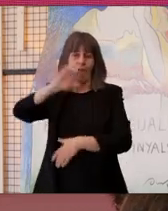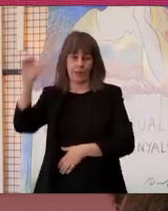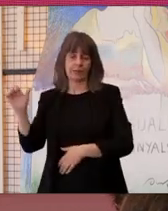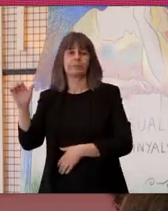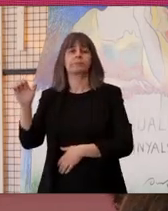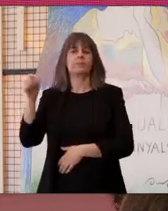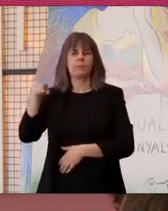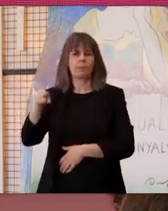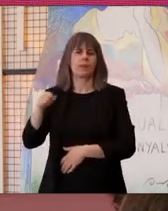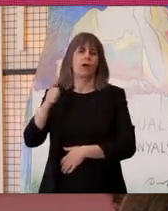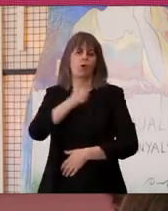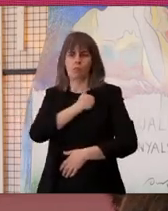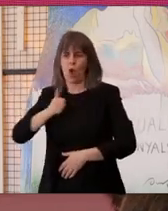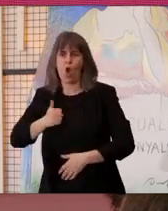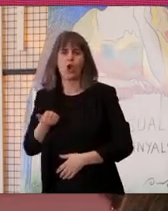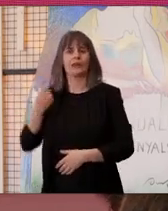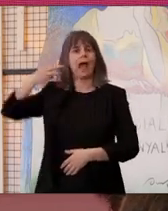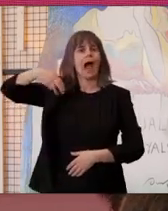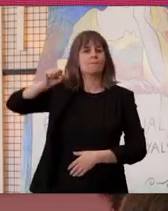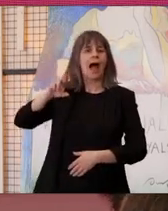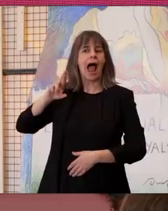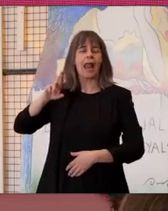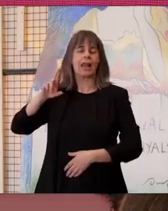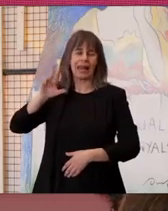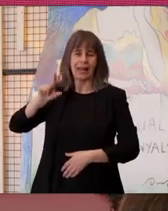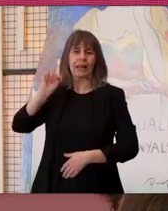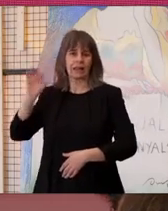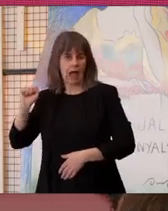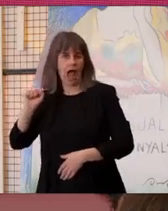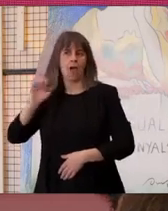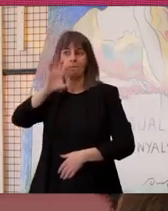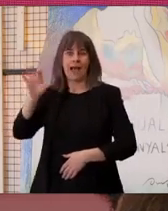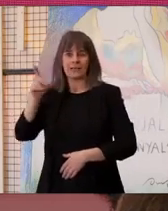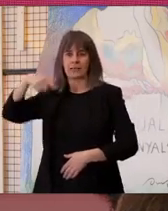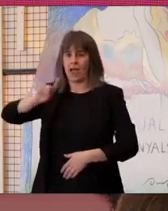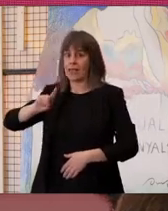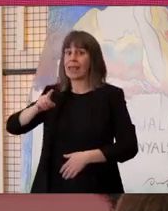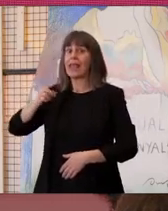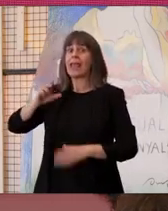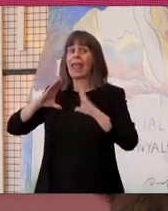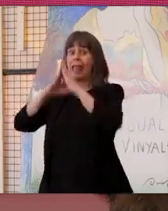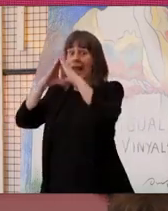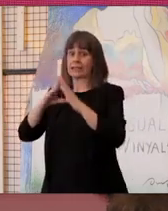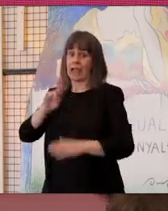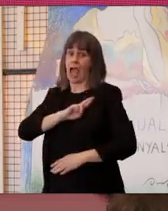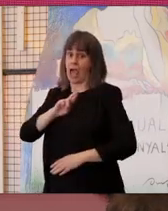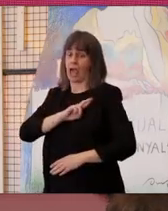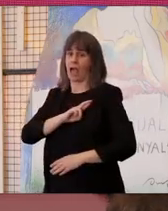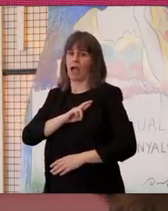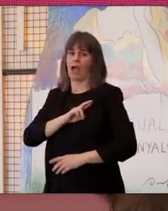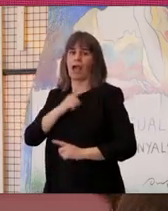influidos por la Iglesia Católica y muy conservadores en estos temas y sería difícil poder poder